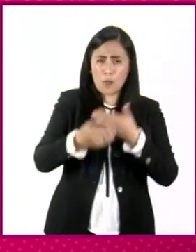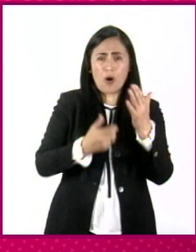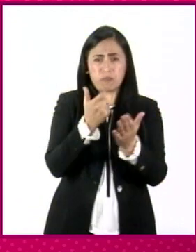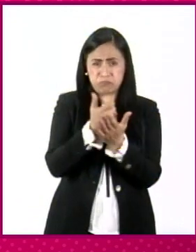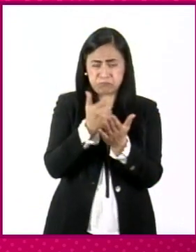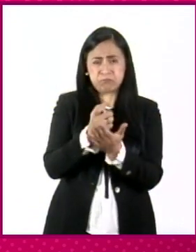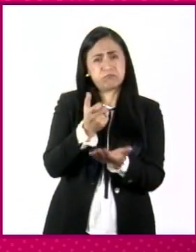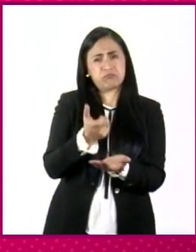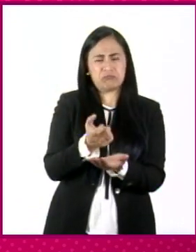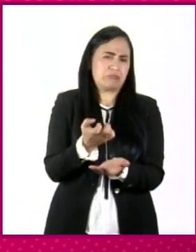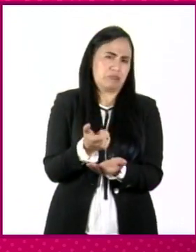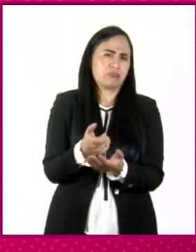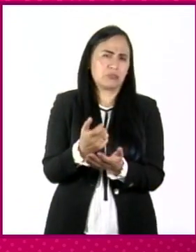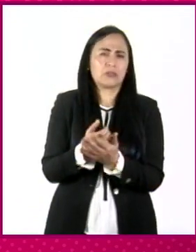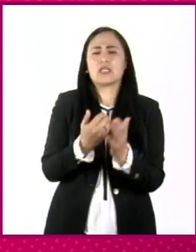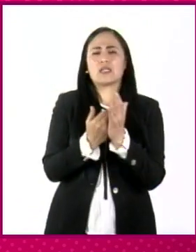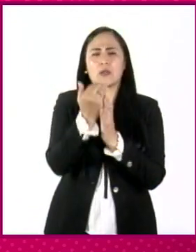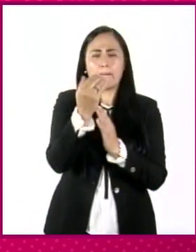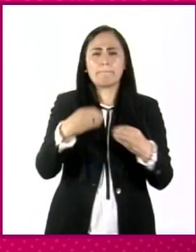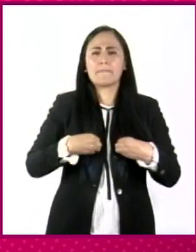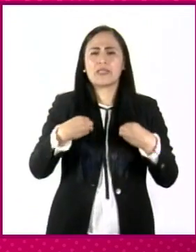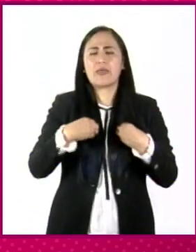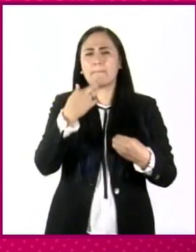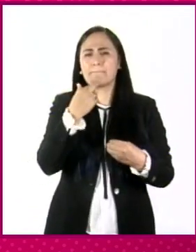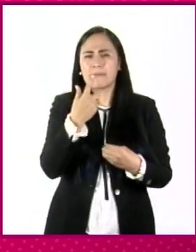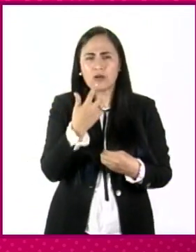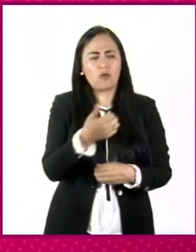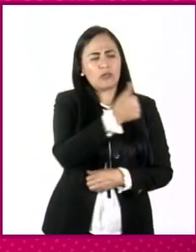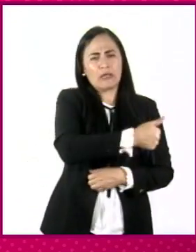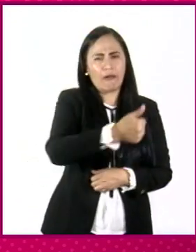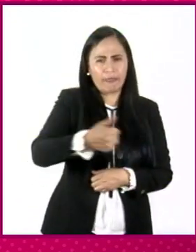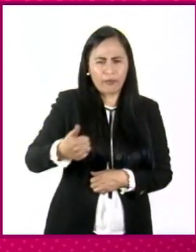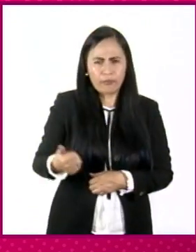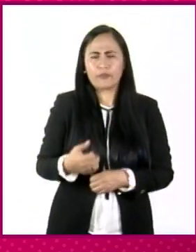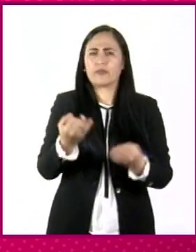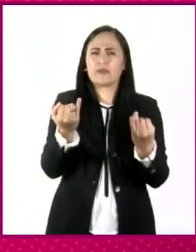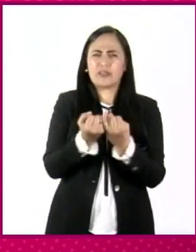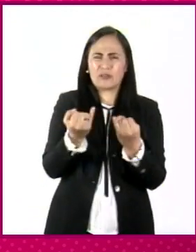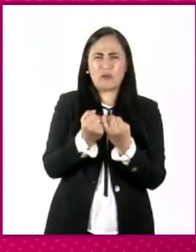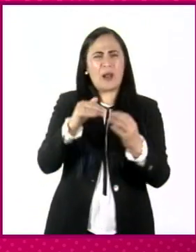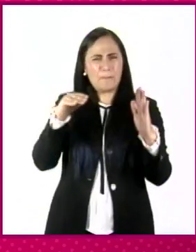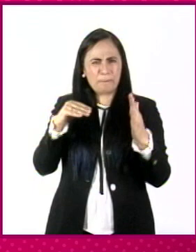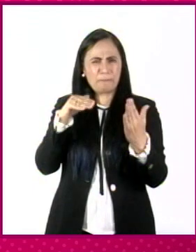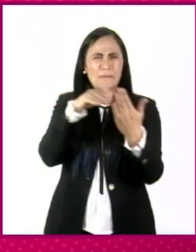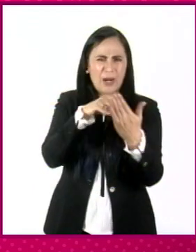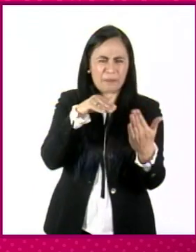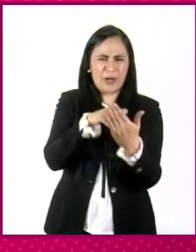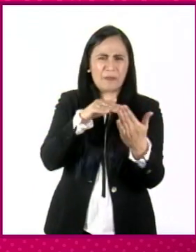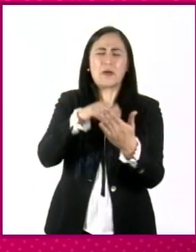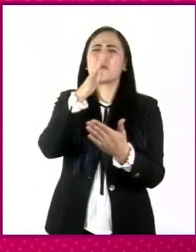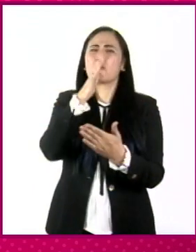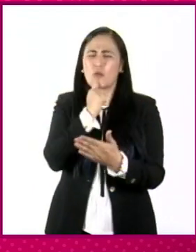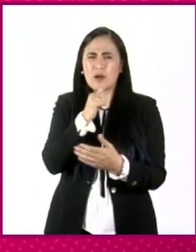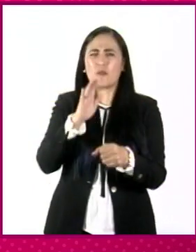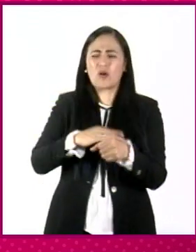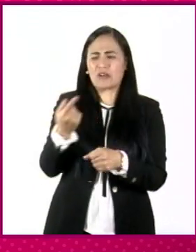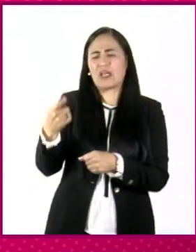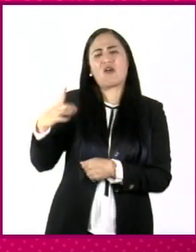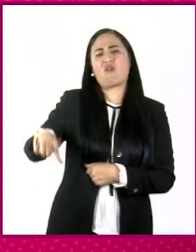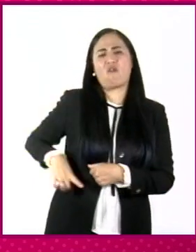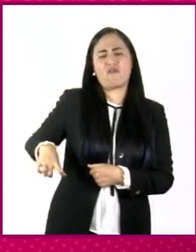mejor desempeño en nuestra calidad de vida como ciudadanos, y que se ve justamente mediado por estos intereses, digamos,